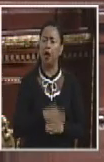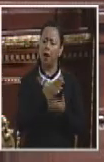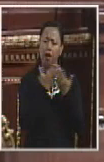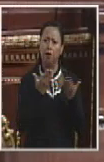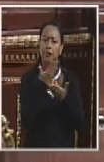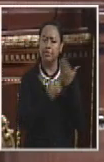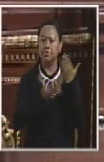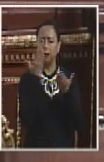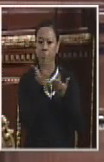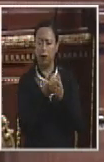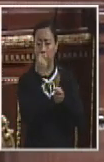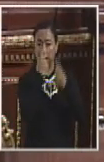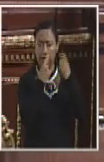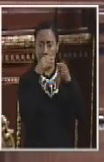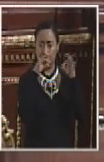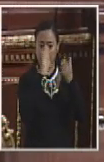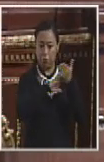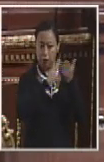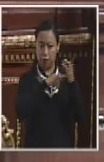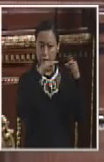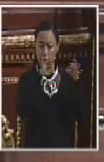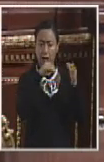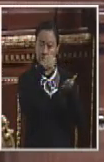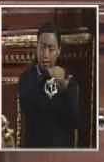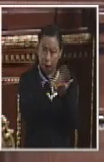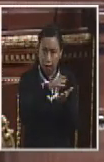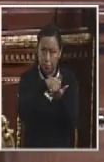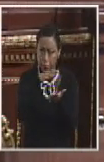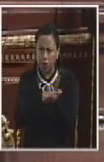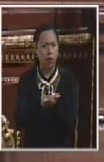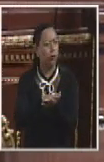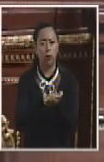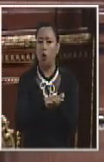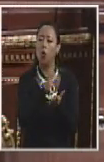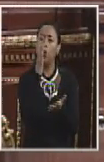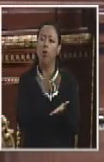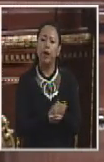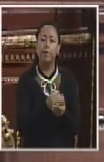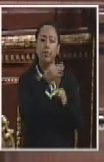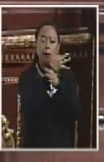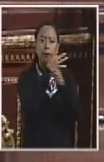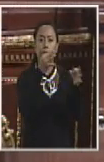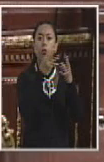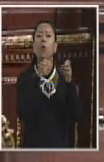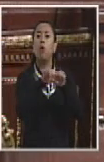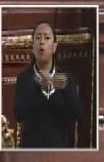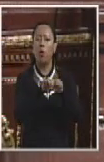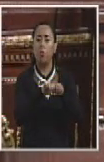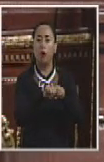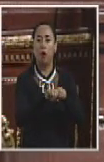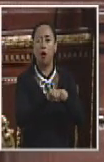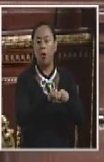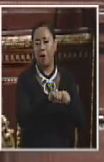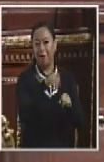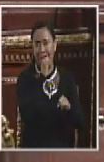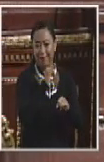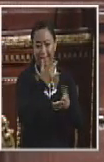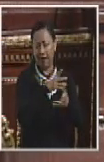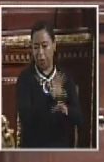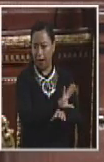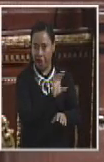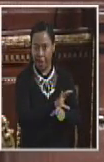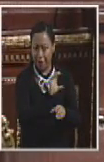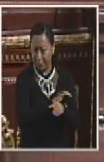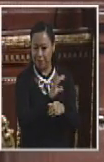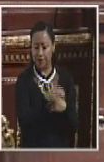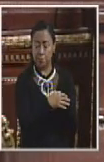documentos ya no se impriman y solo sean difundidos en formato electrónico. Para esto se